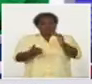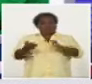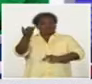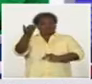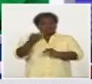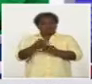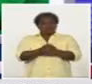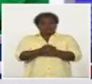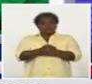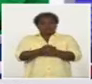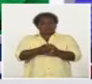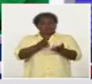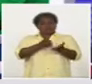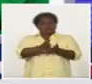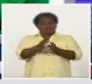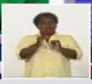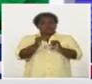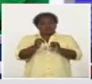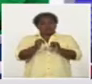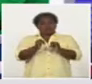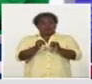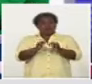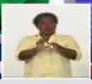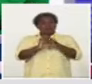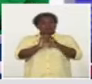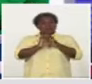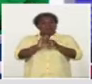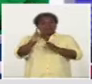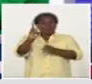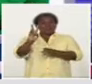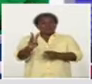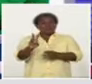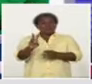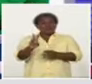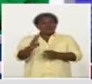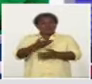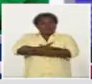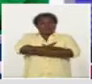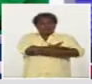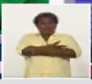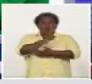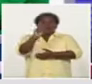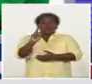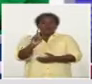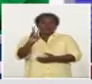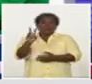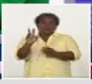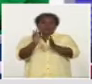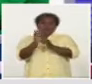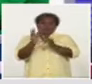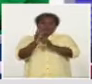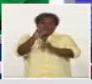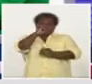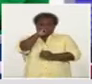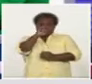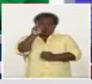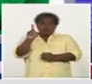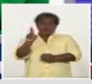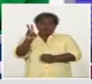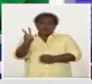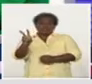Se mantiene reportado de graves 2 lactantes, uno de 2 meses y un lactante de 36